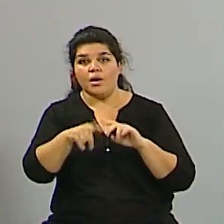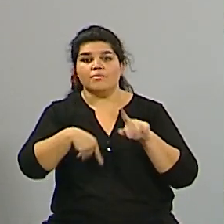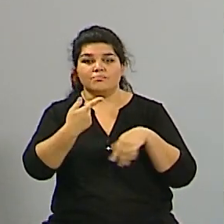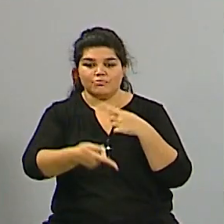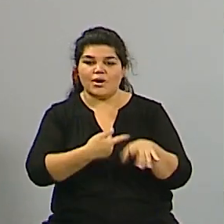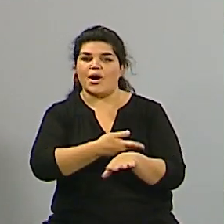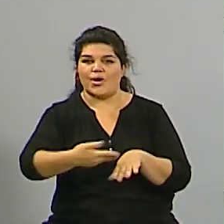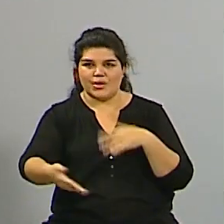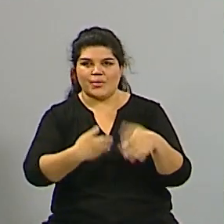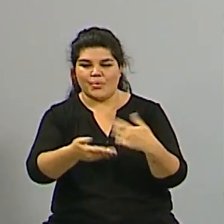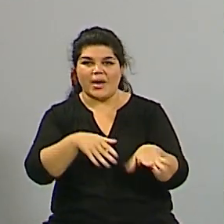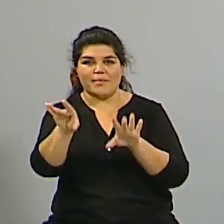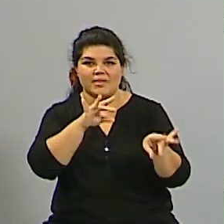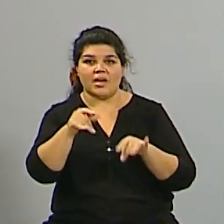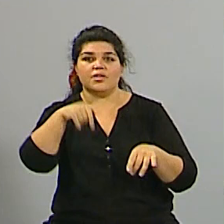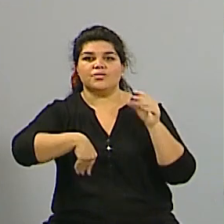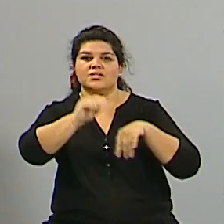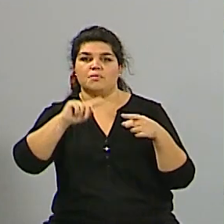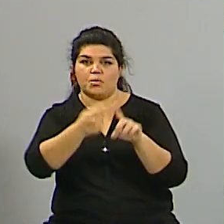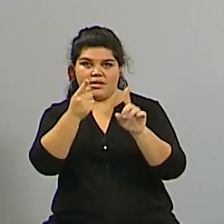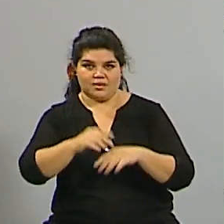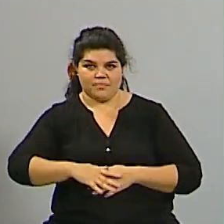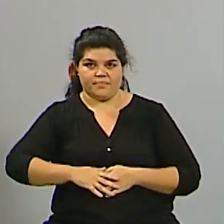con nuestros invitados. Esto es Chat Político.